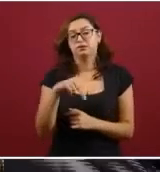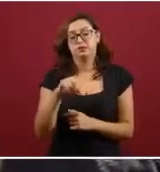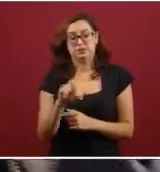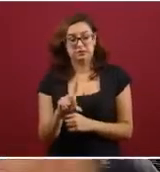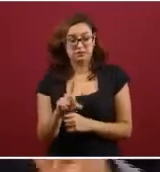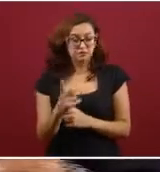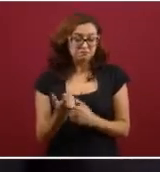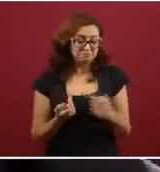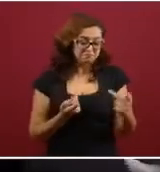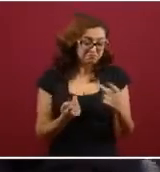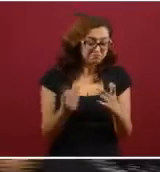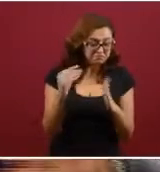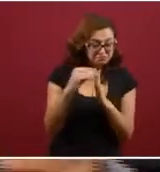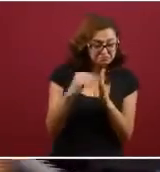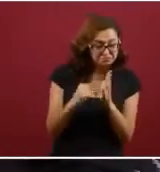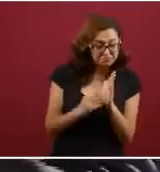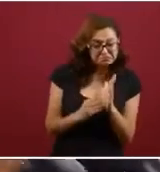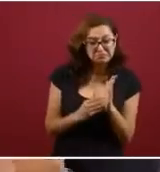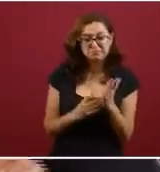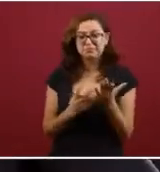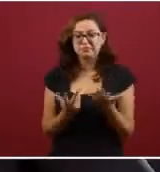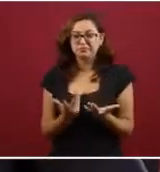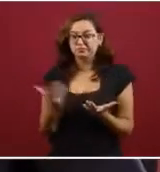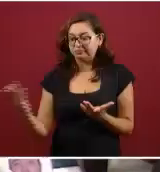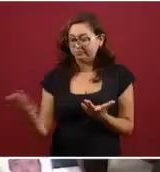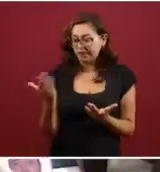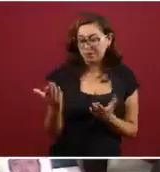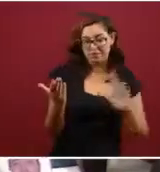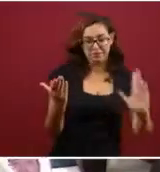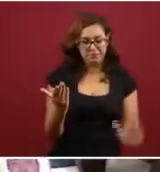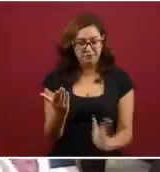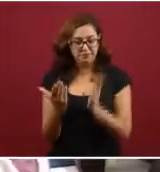que hubieron 2 versiones